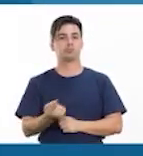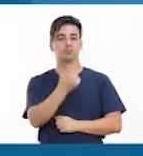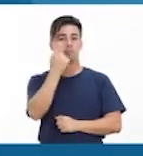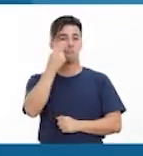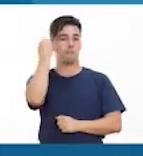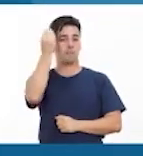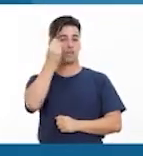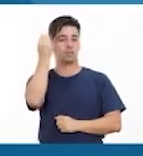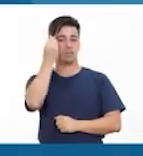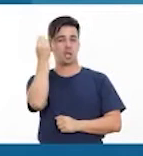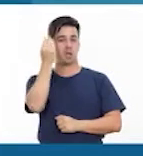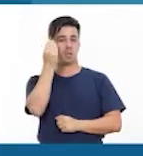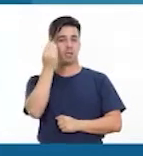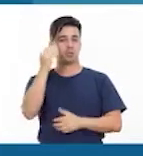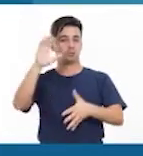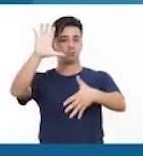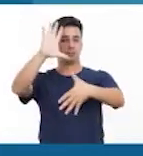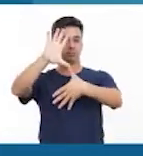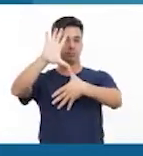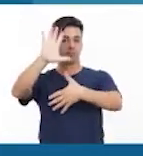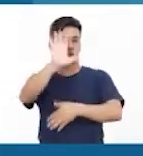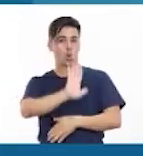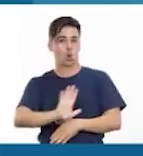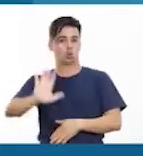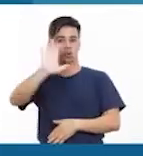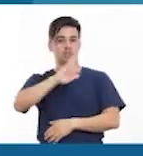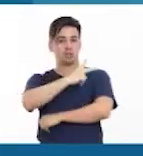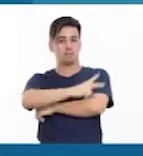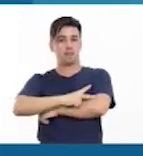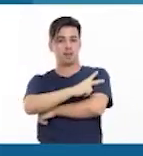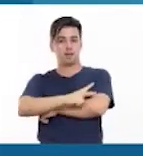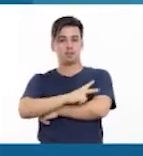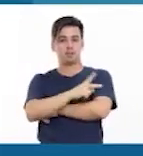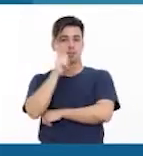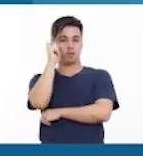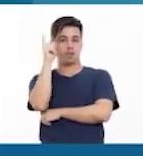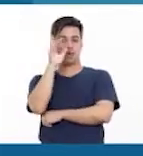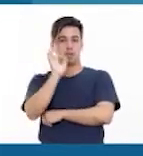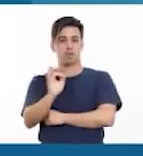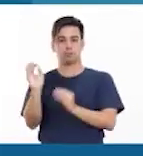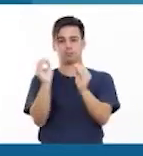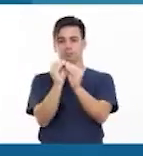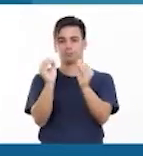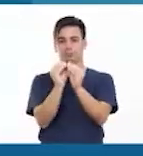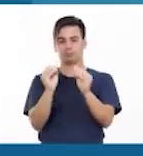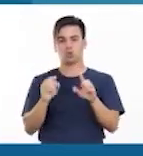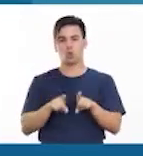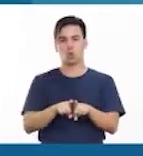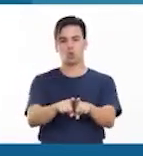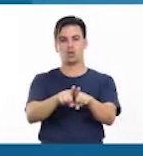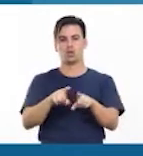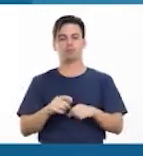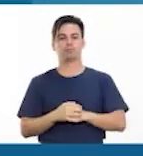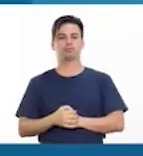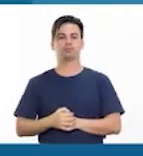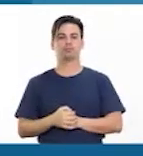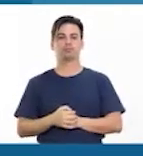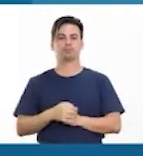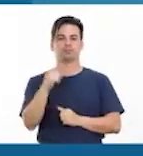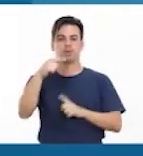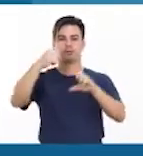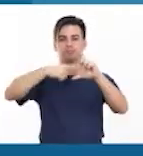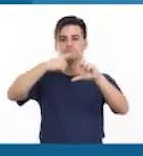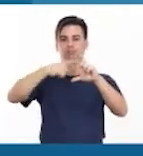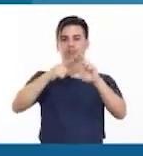El pensamiento de unidad continental, latinoamericanismo versus panamericanismo. Contenido que se encuentra en